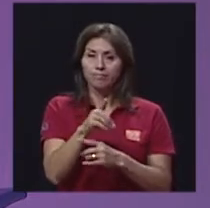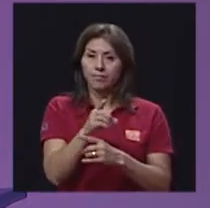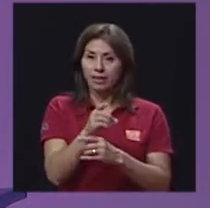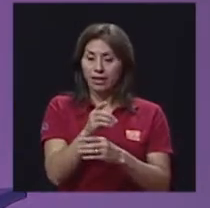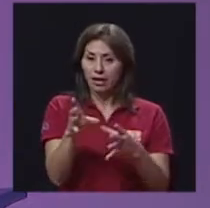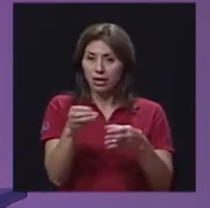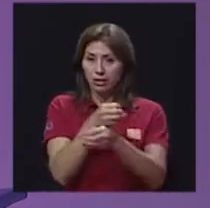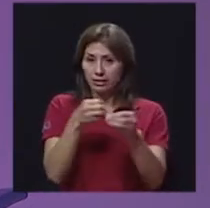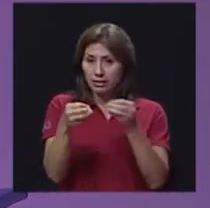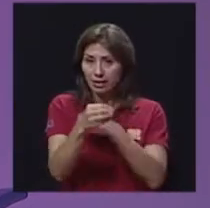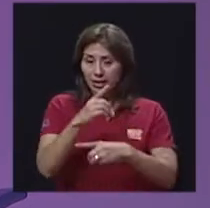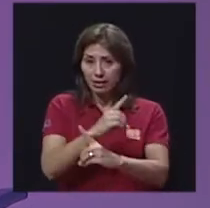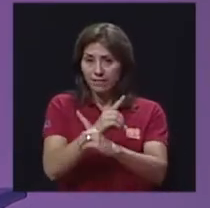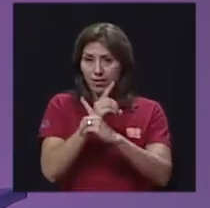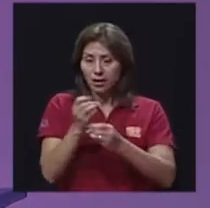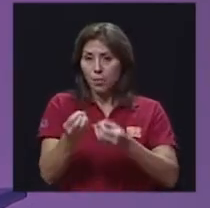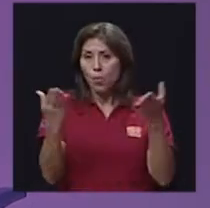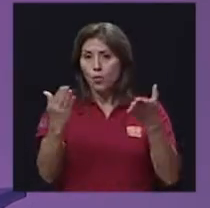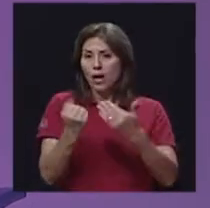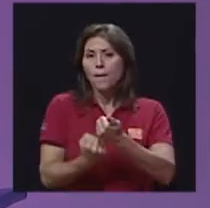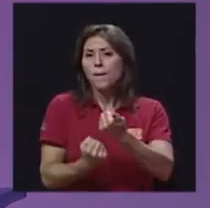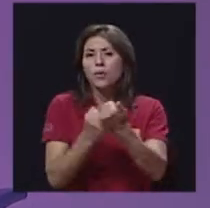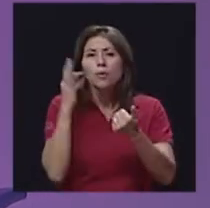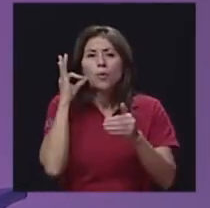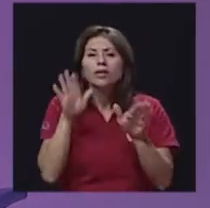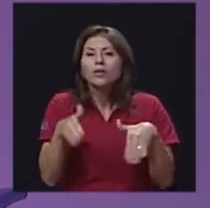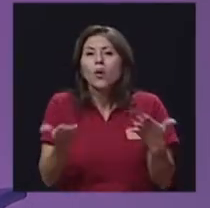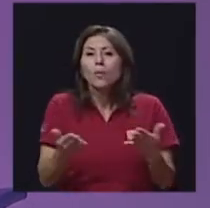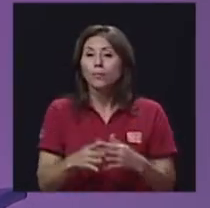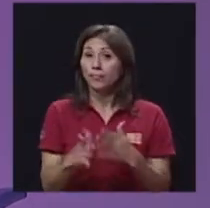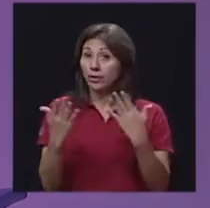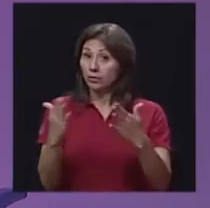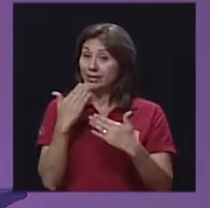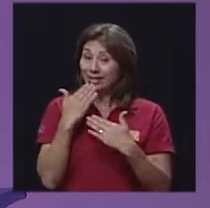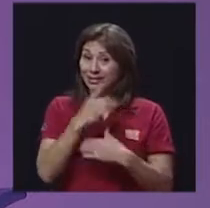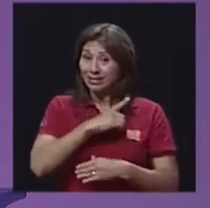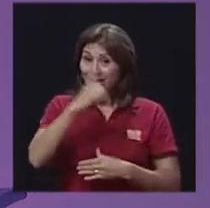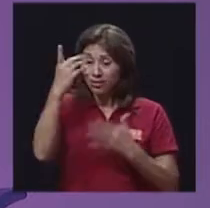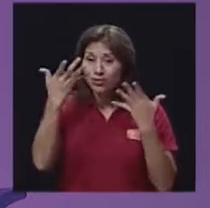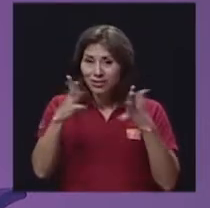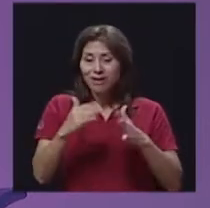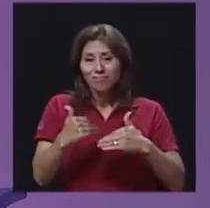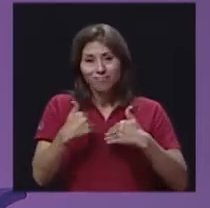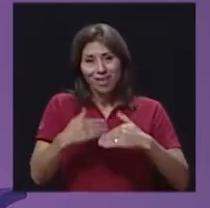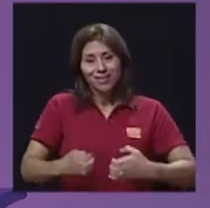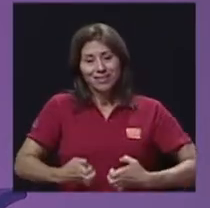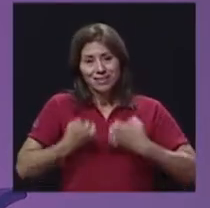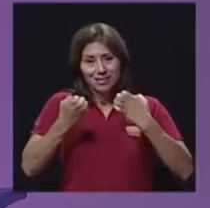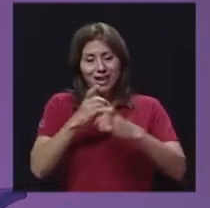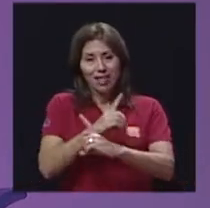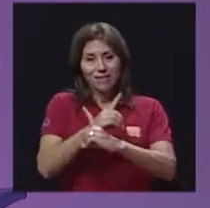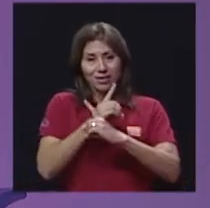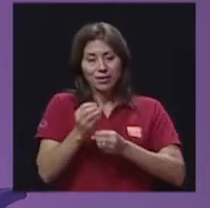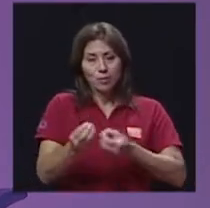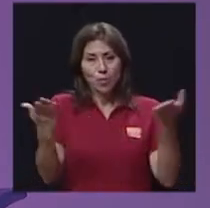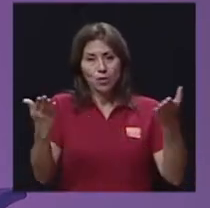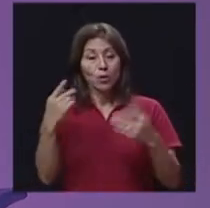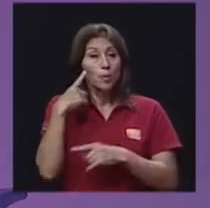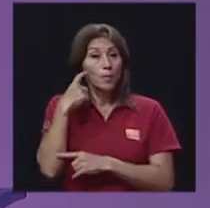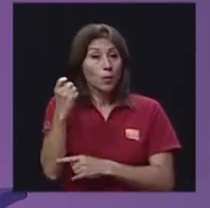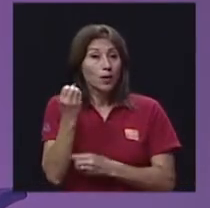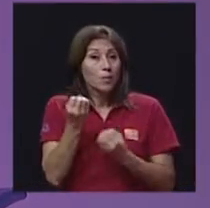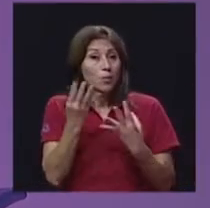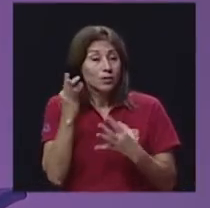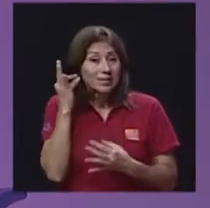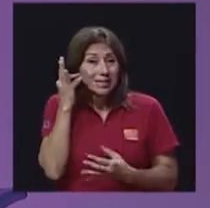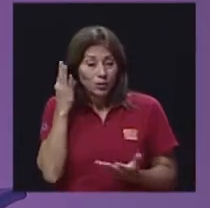pública? Bueno, gracias a Dios existe la defensa pública porque... muchas señoras,